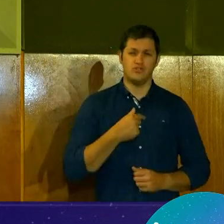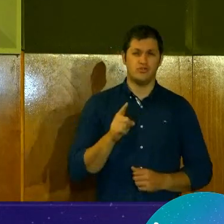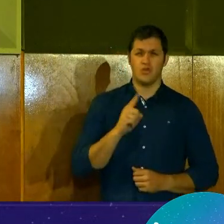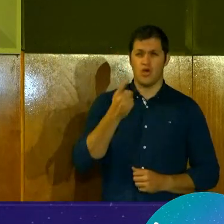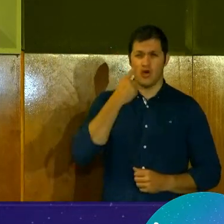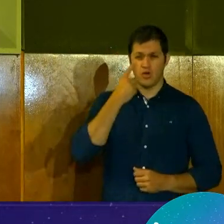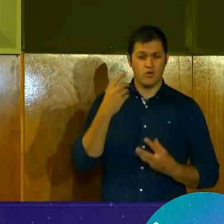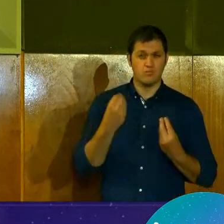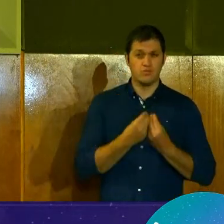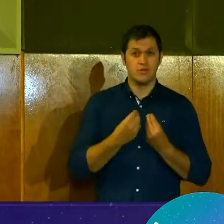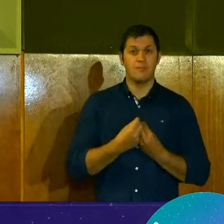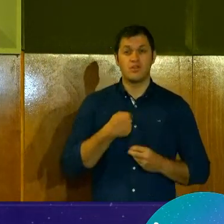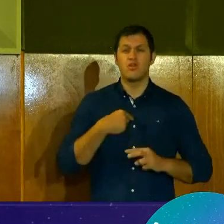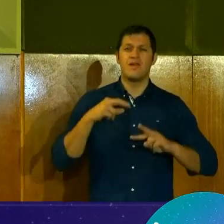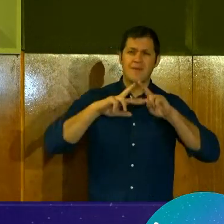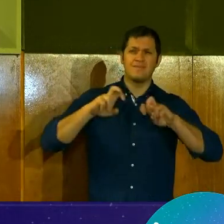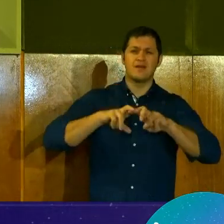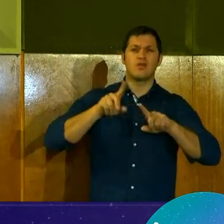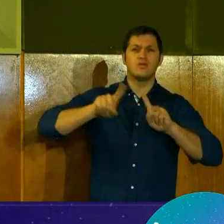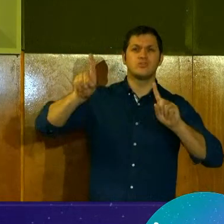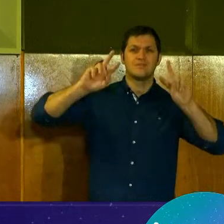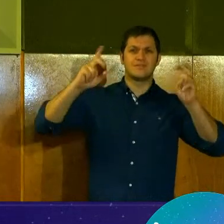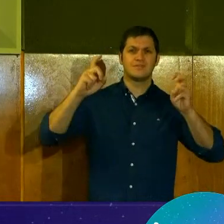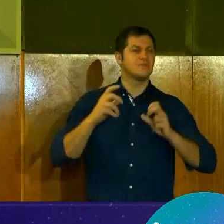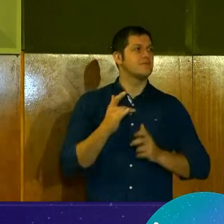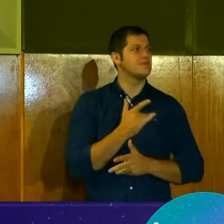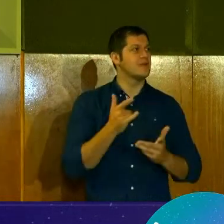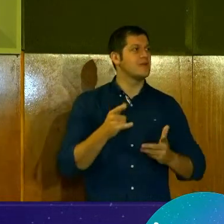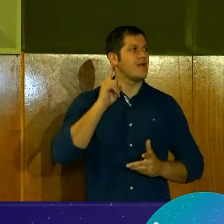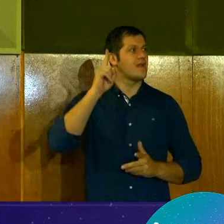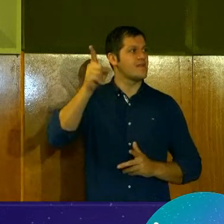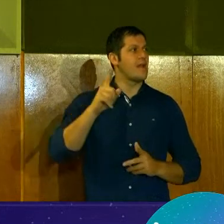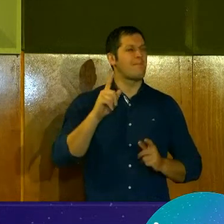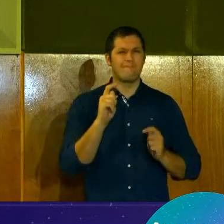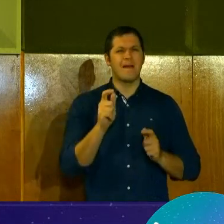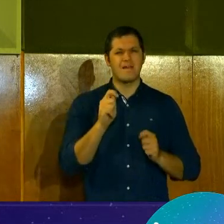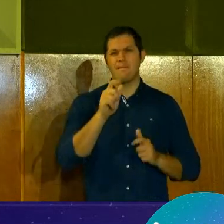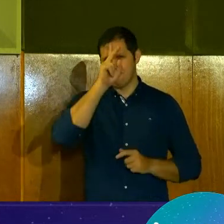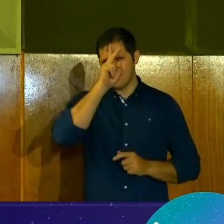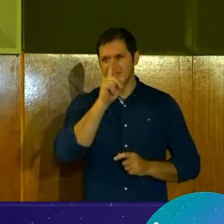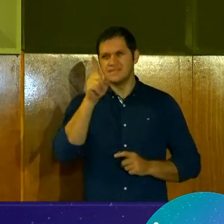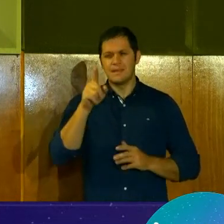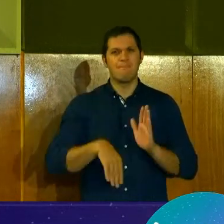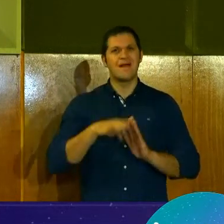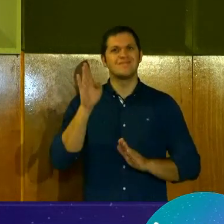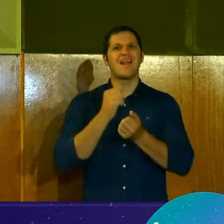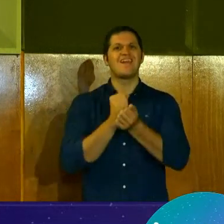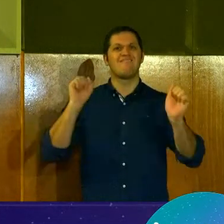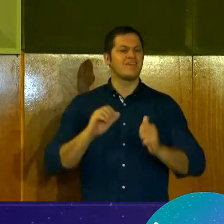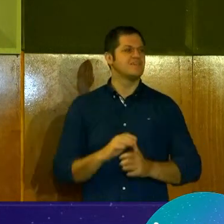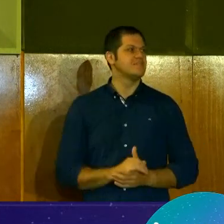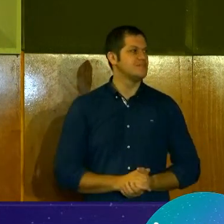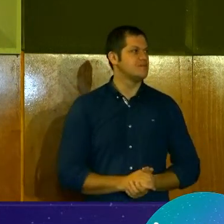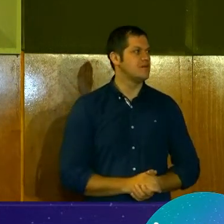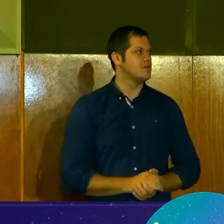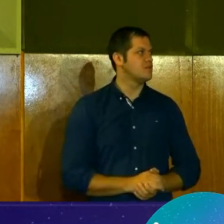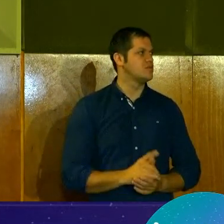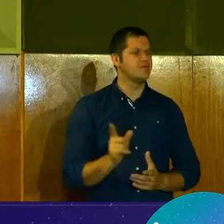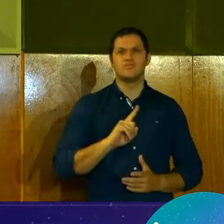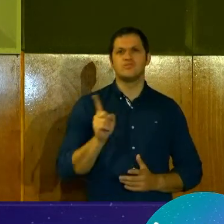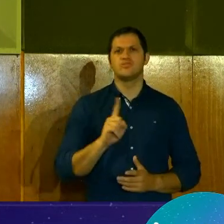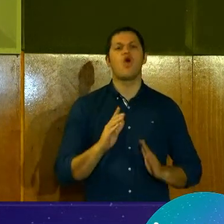se le impedía el acceso y que pasaba en oriente yo no conozco mucho como de la historia de oriente pero